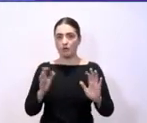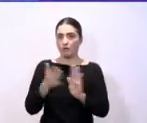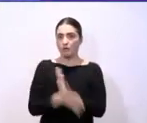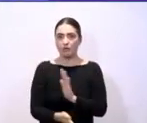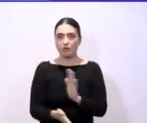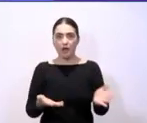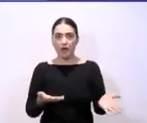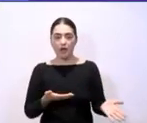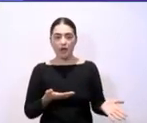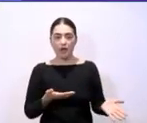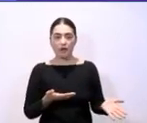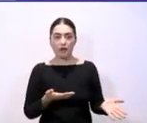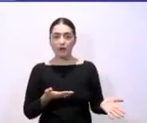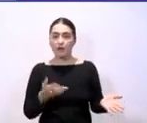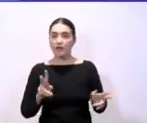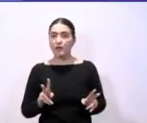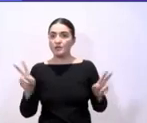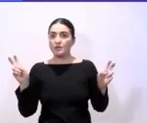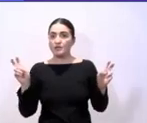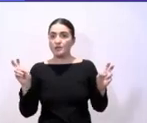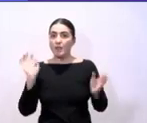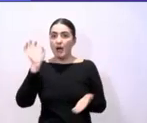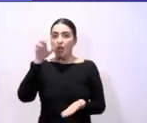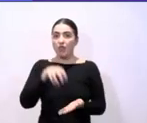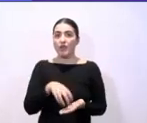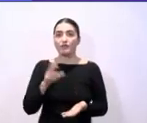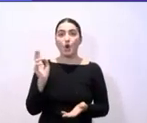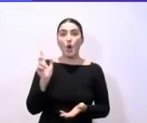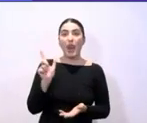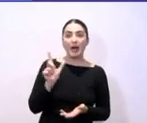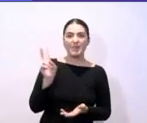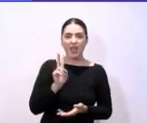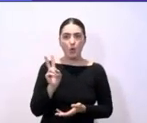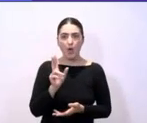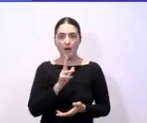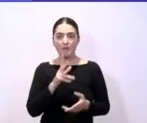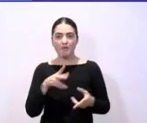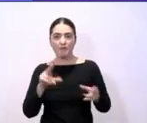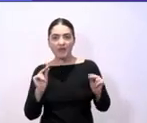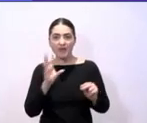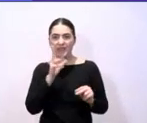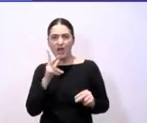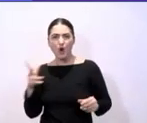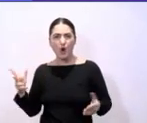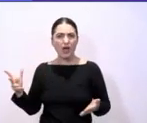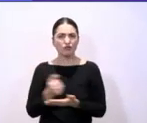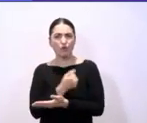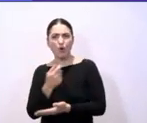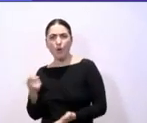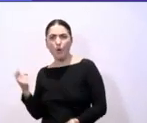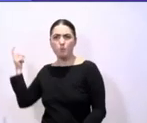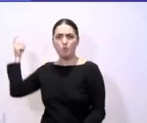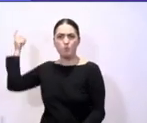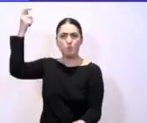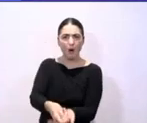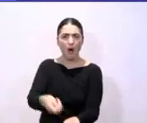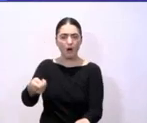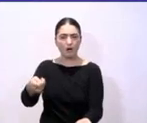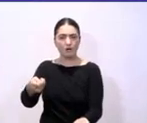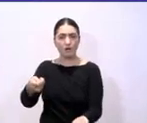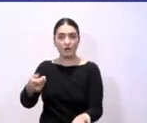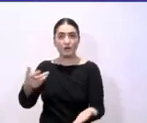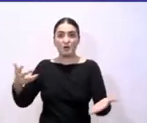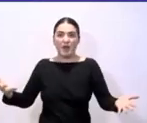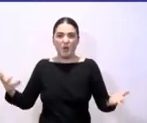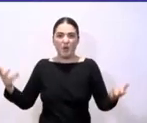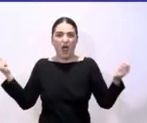lo del centro de la Villanueva y pretenden ahora pagarlo todo de golpe? Pero a mí no me vale que ustedes hagan anuncios de lo que se van a